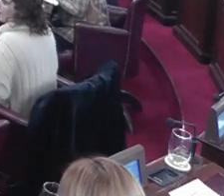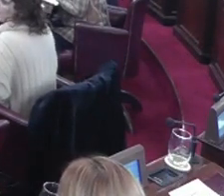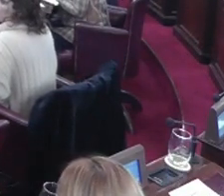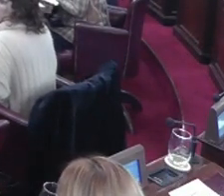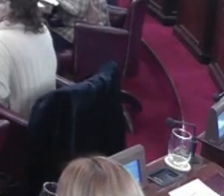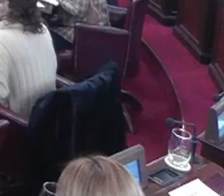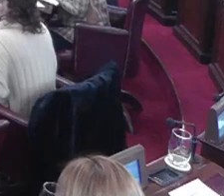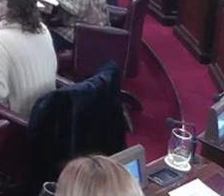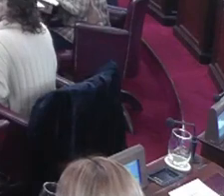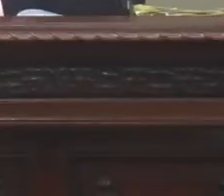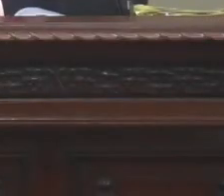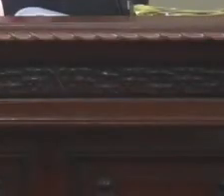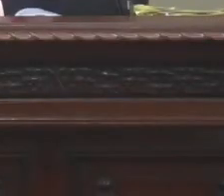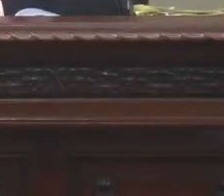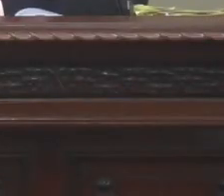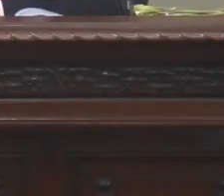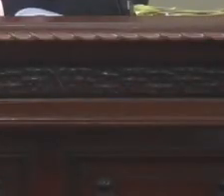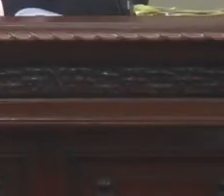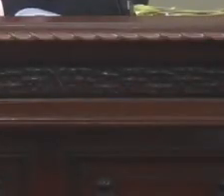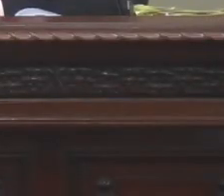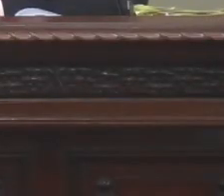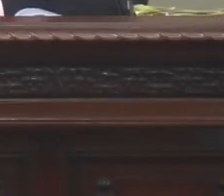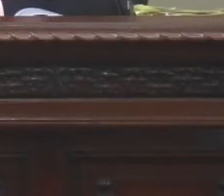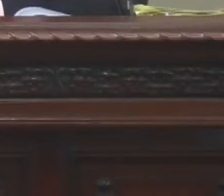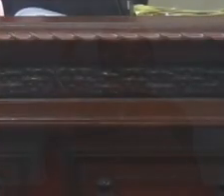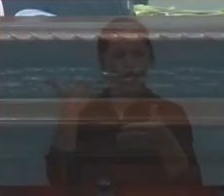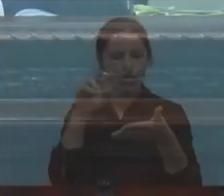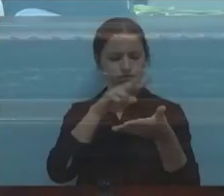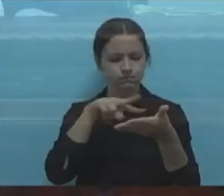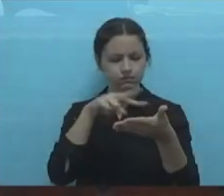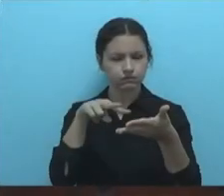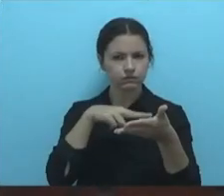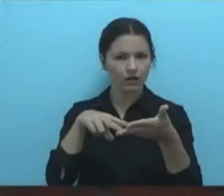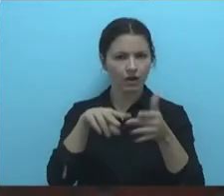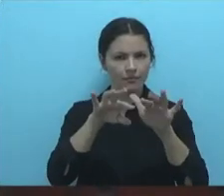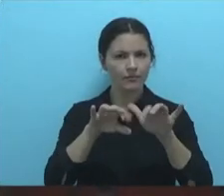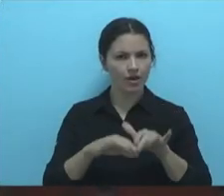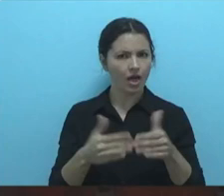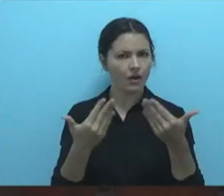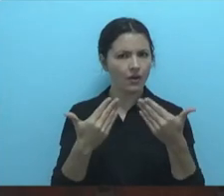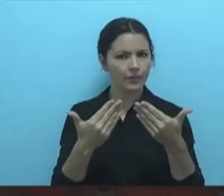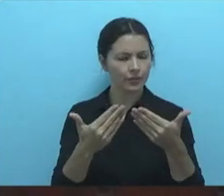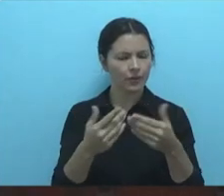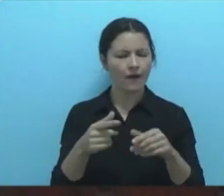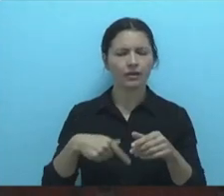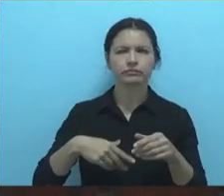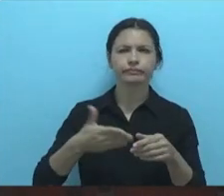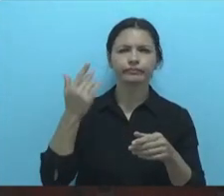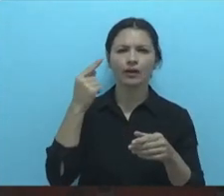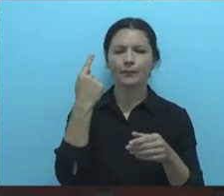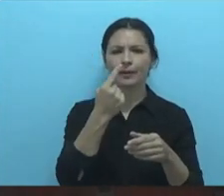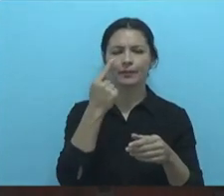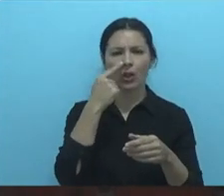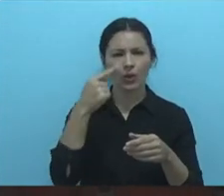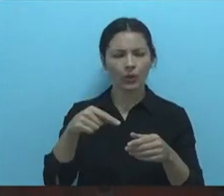se encuentra consideración de la cámara la versión taquigráfica correspondiente a la asociación ordinaria de fecha primero de junio del corriente